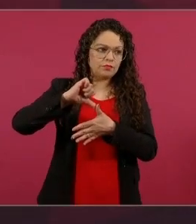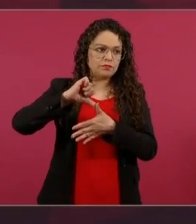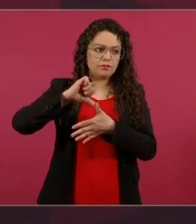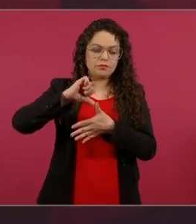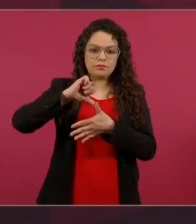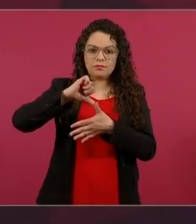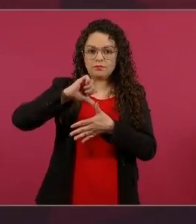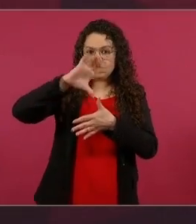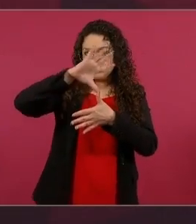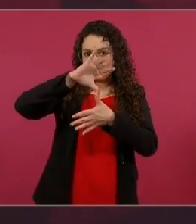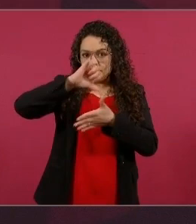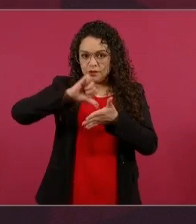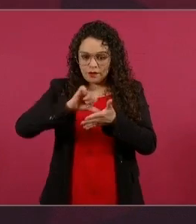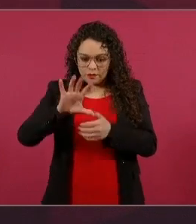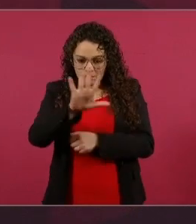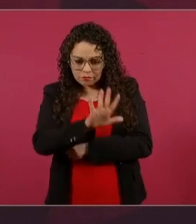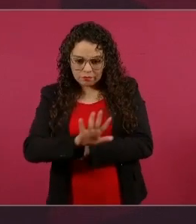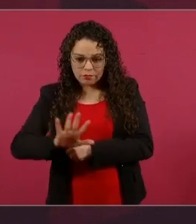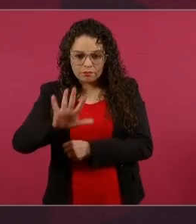con